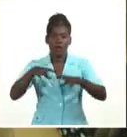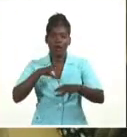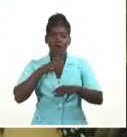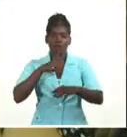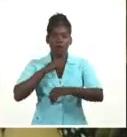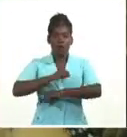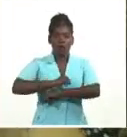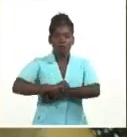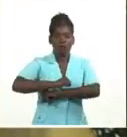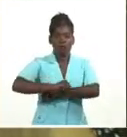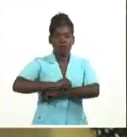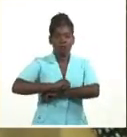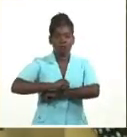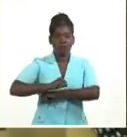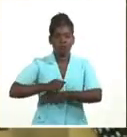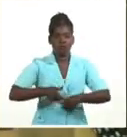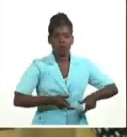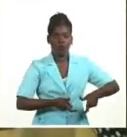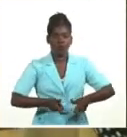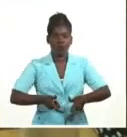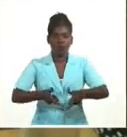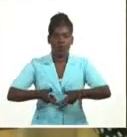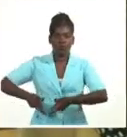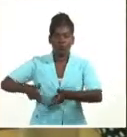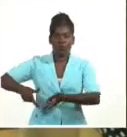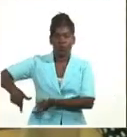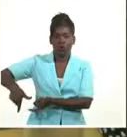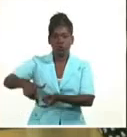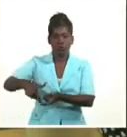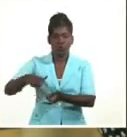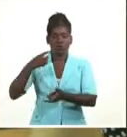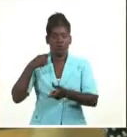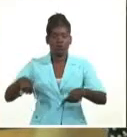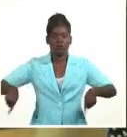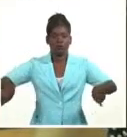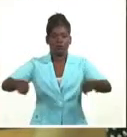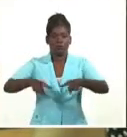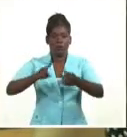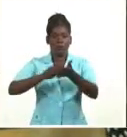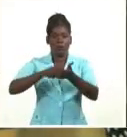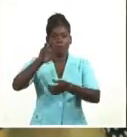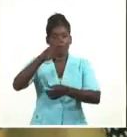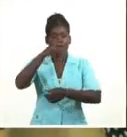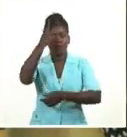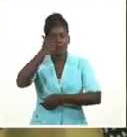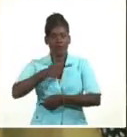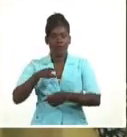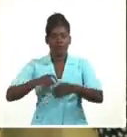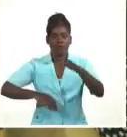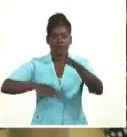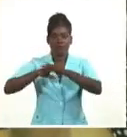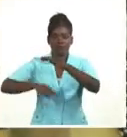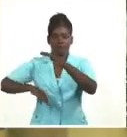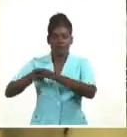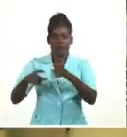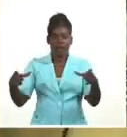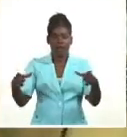José y de Jaruco. Y una presa pequeña, un embalse pequeño que se llena muy fácil. Y es la observación